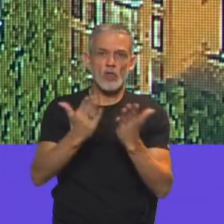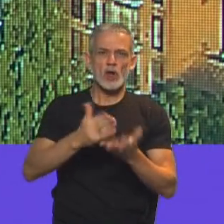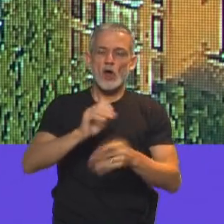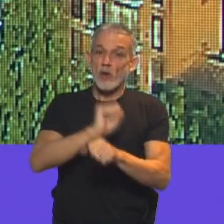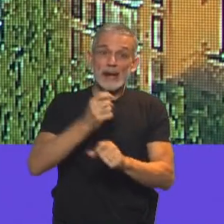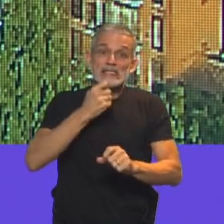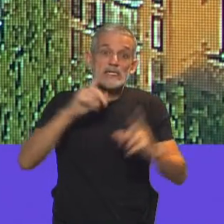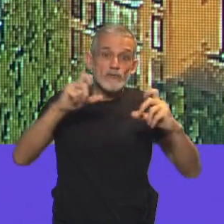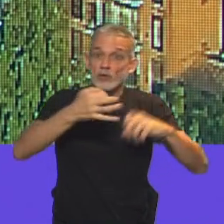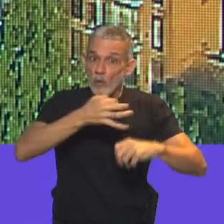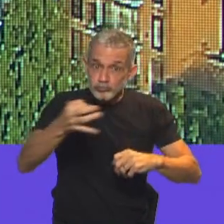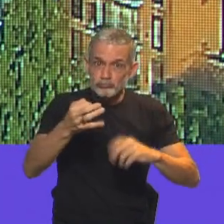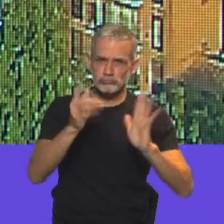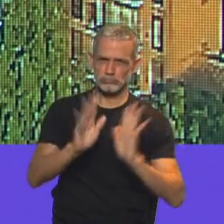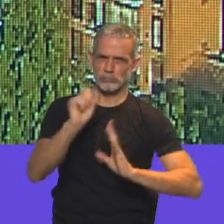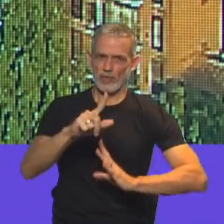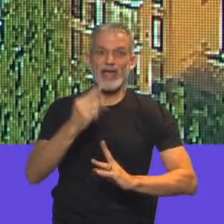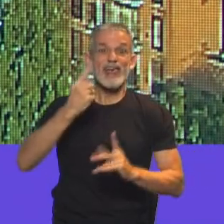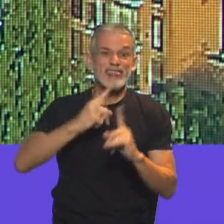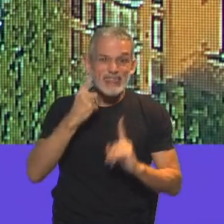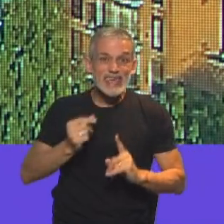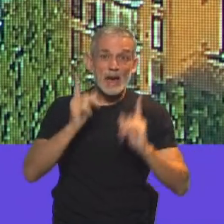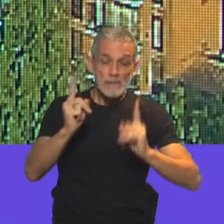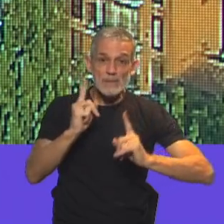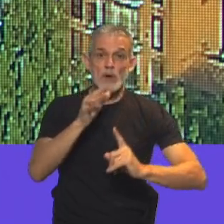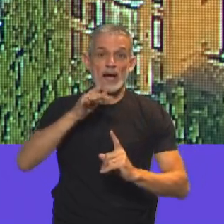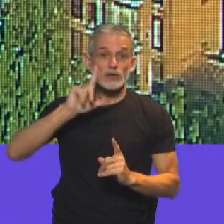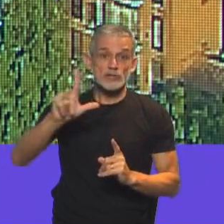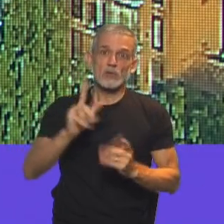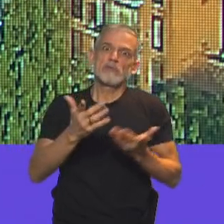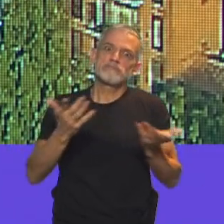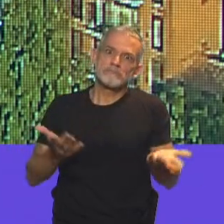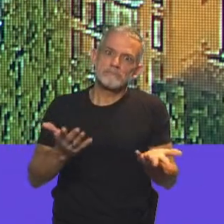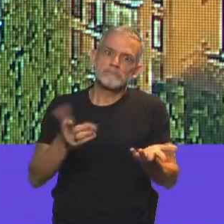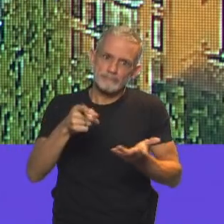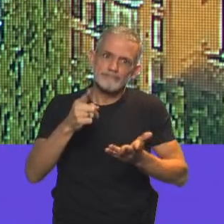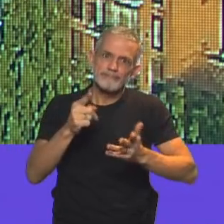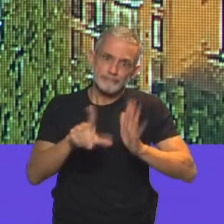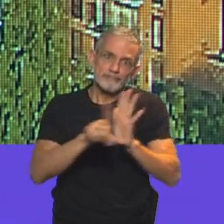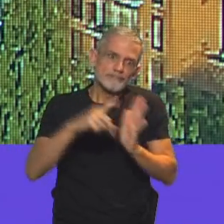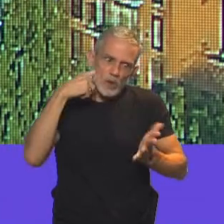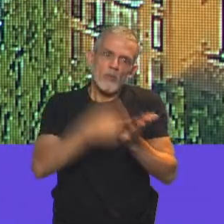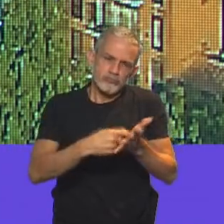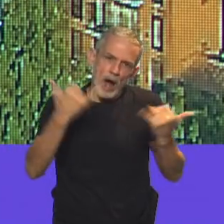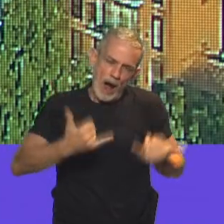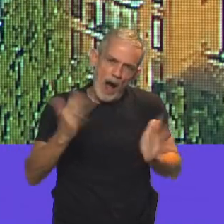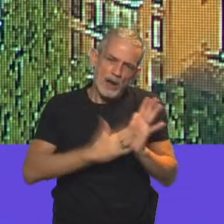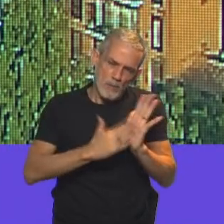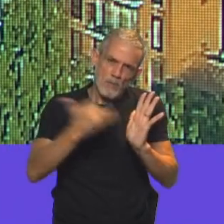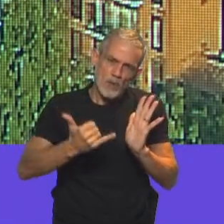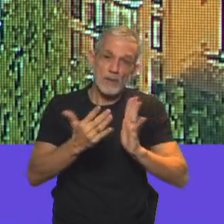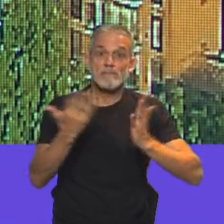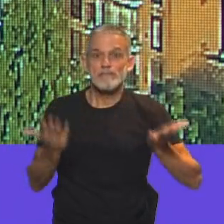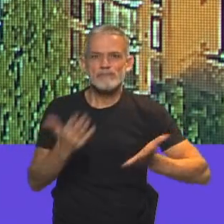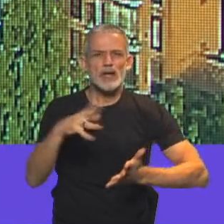foto es real si la foto pertenece al día que dice que encienda si la foto es real el delito está comprobado está aprobado lo que faltará